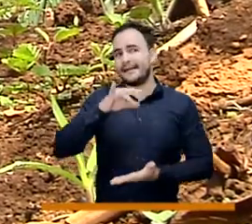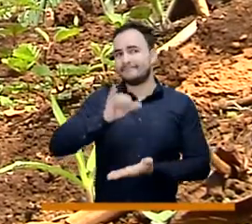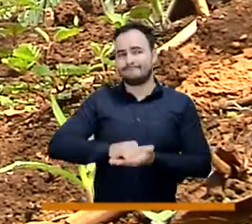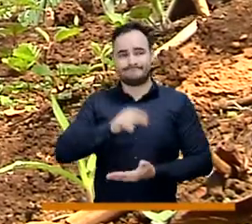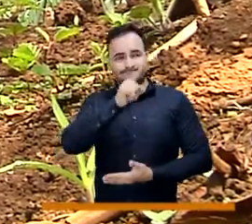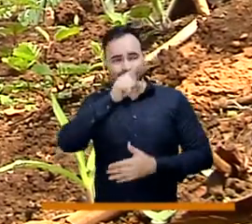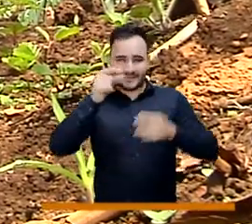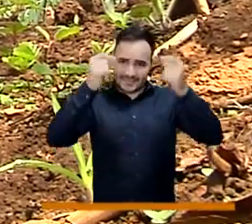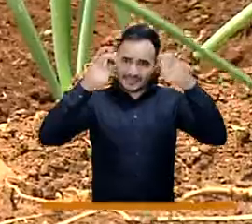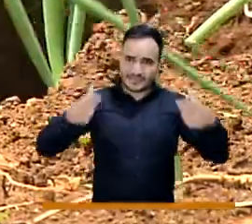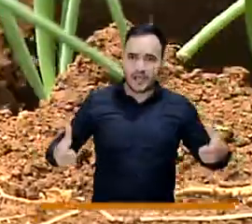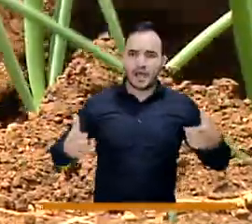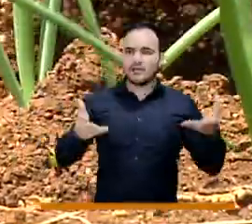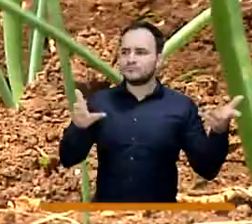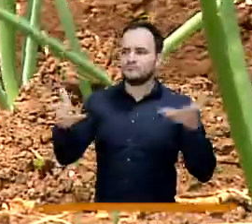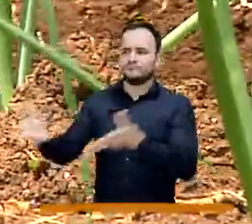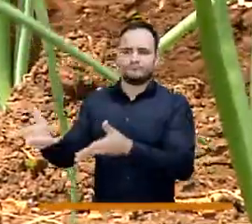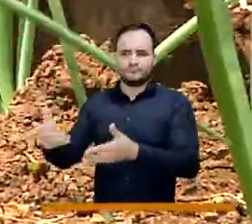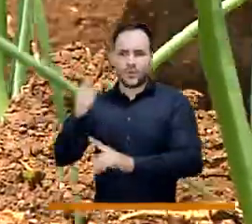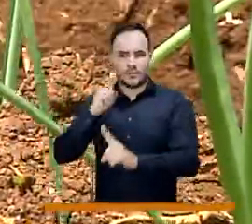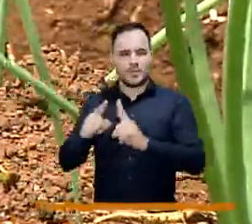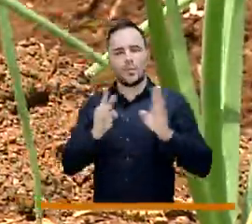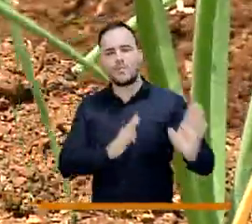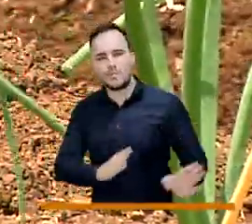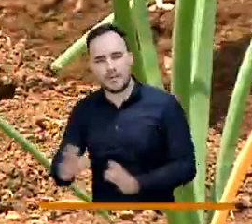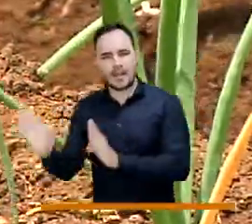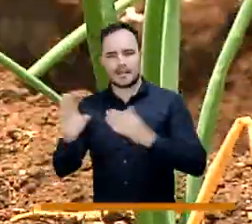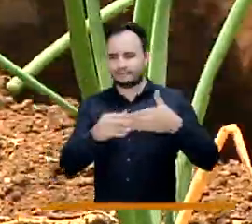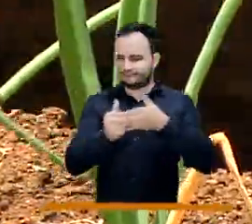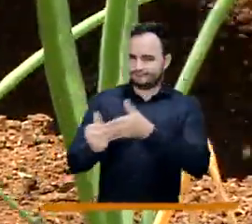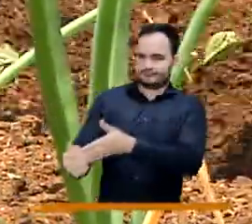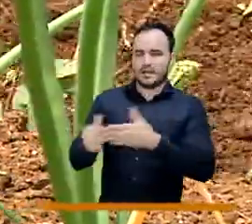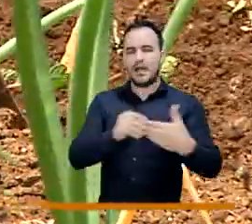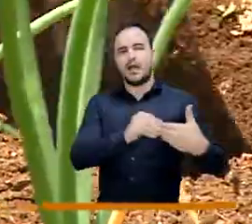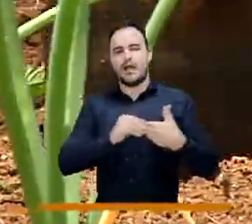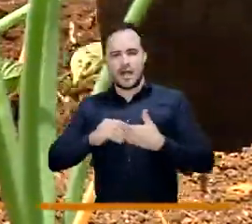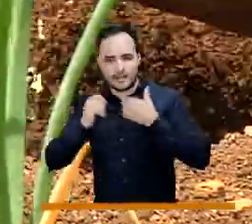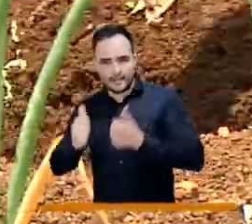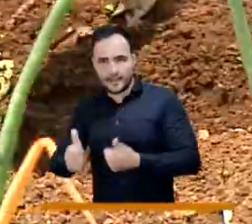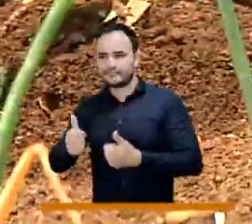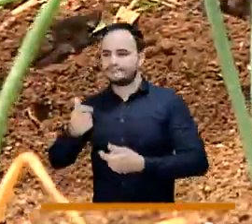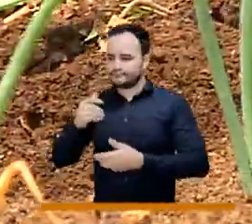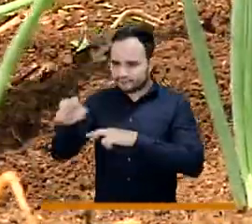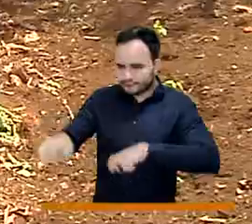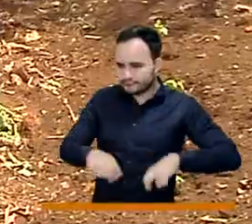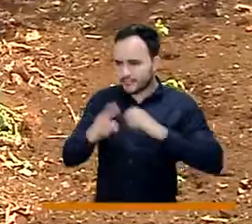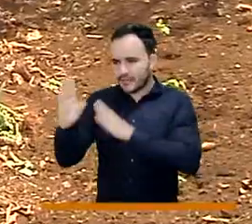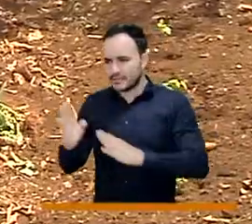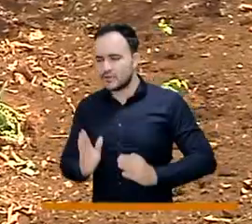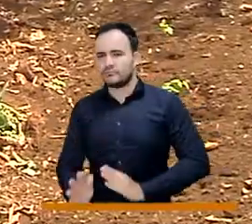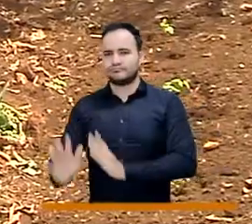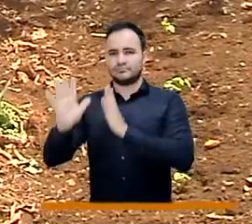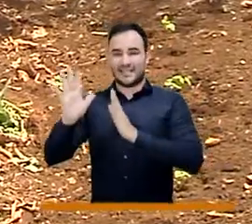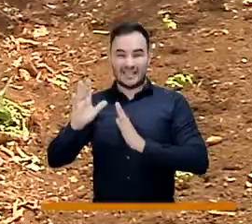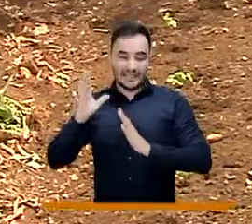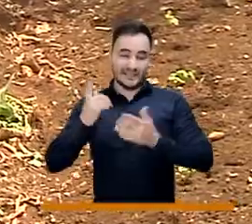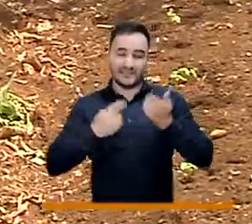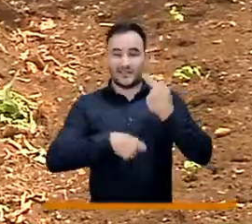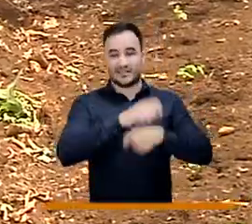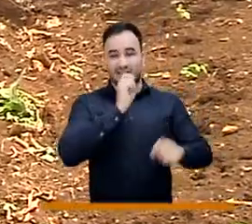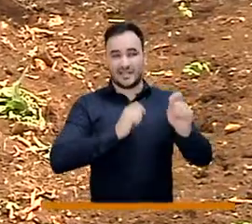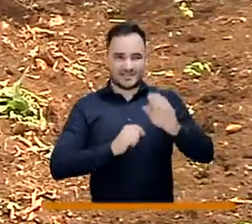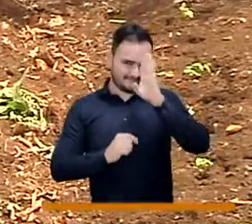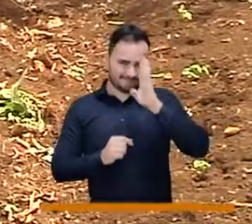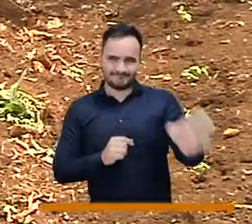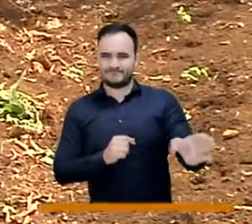que el Estado les apalanque para que ellos puedan planear los cultivos, que tengan venta directa, porque una de las,